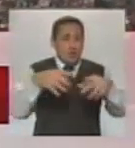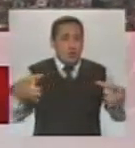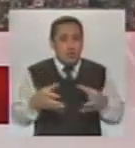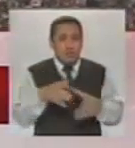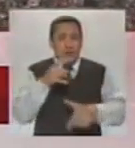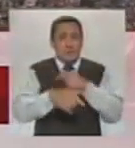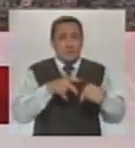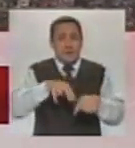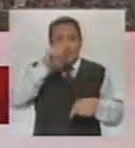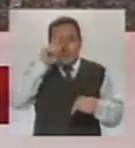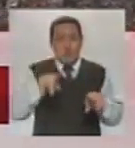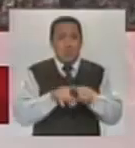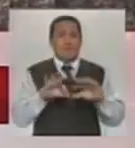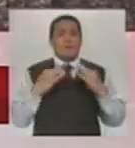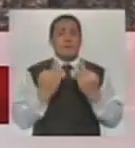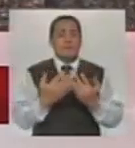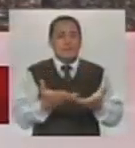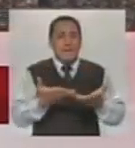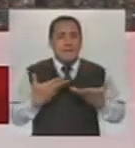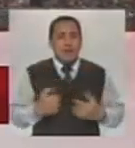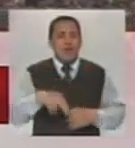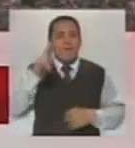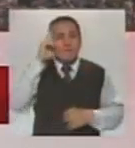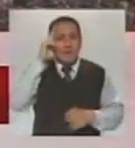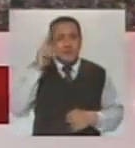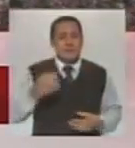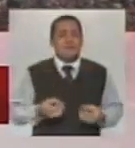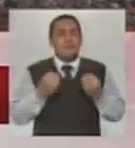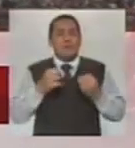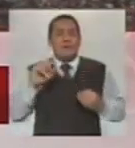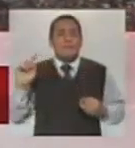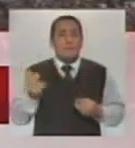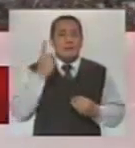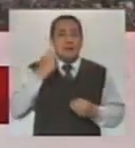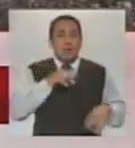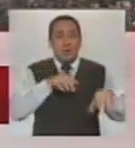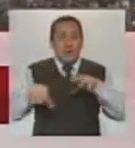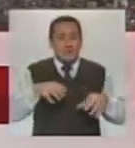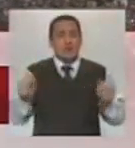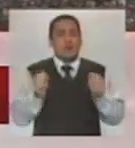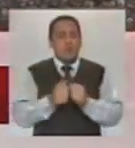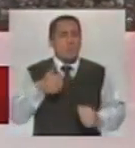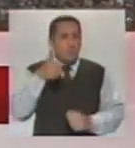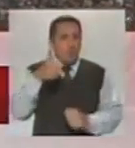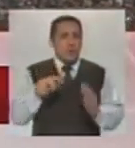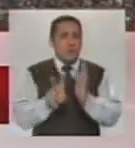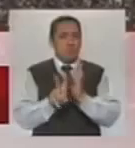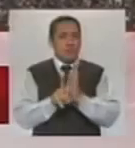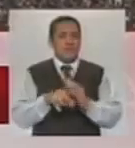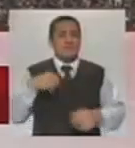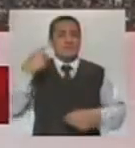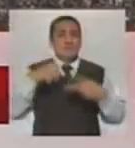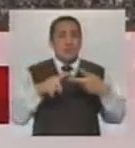que tener la confianza de que lo estamos haciendo, primero, con buena voluntad. En segundo lugar,